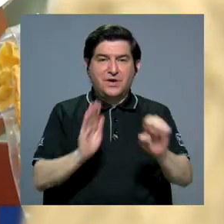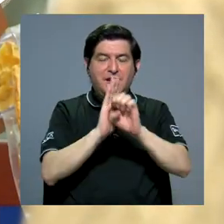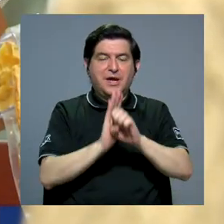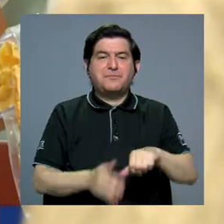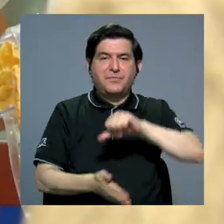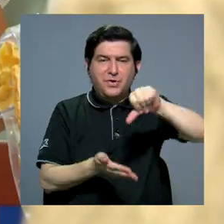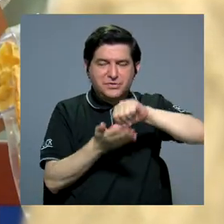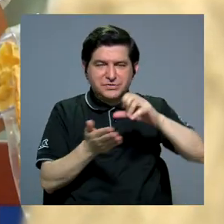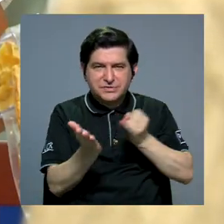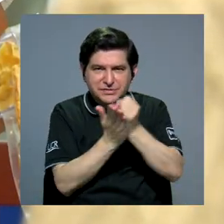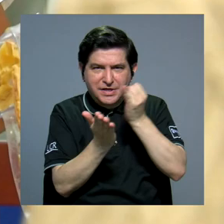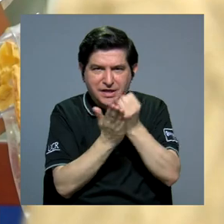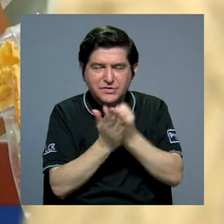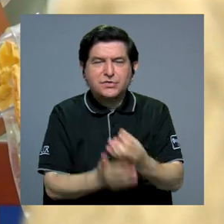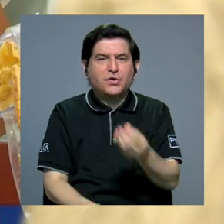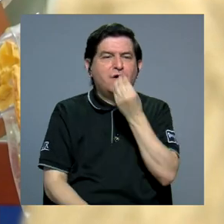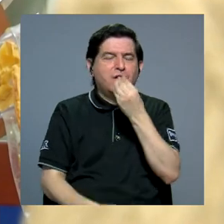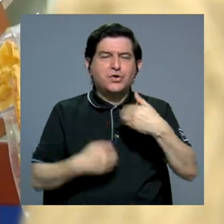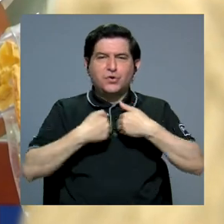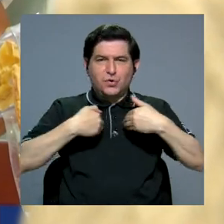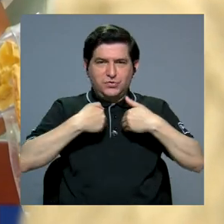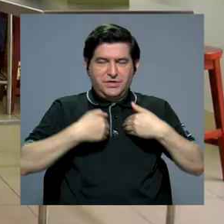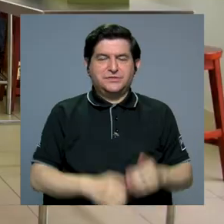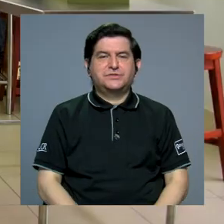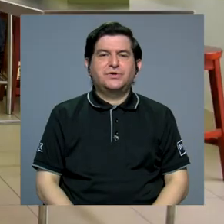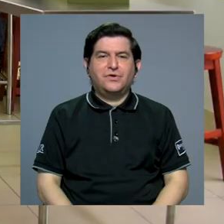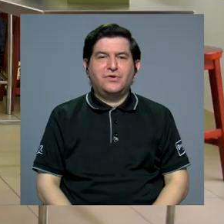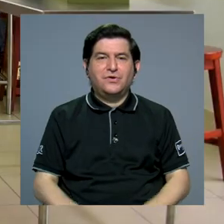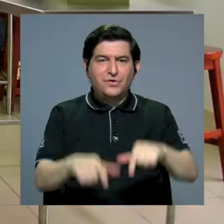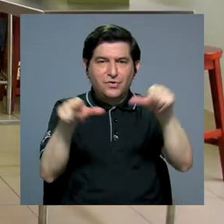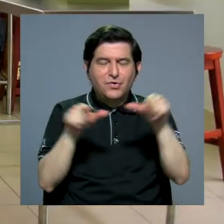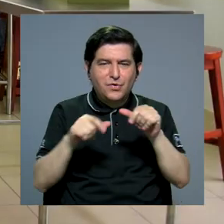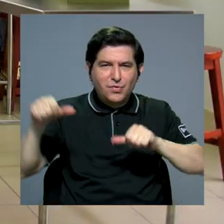el Centro de Investigación en Nutrición Animal, la